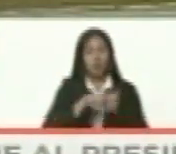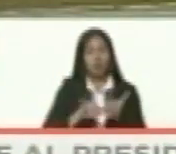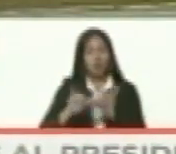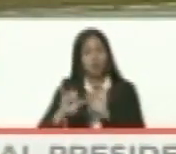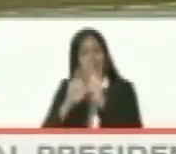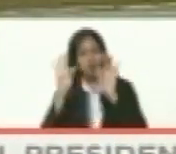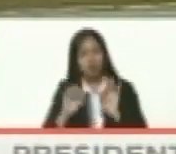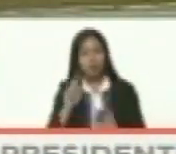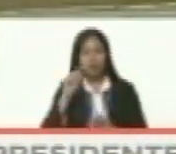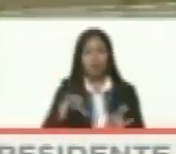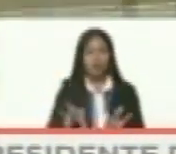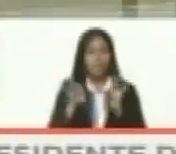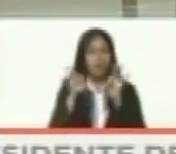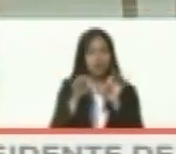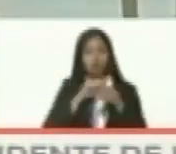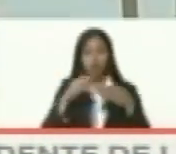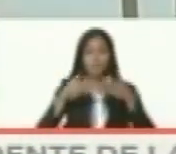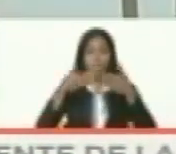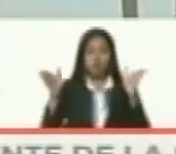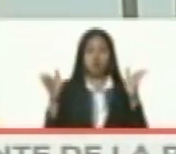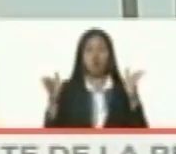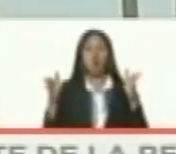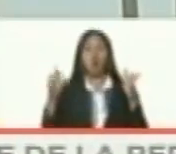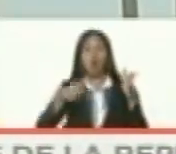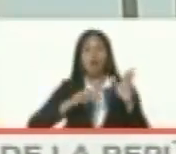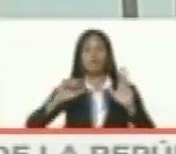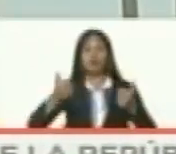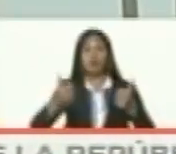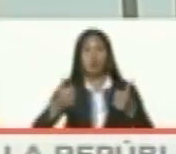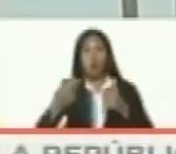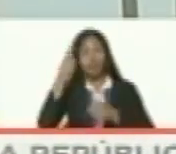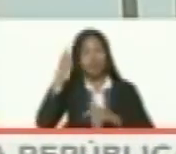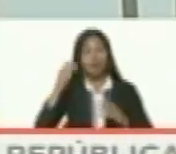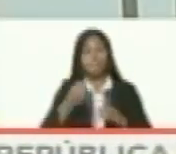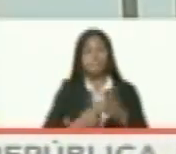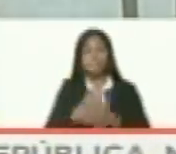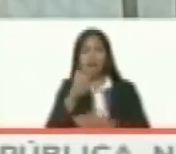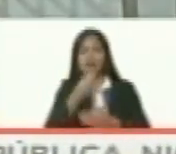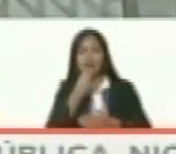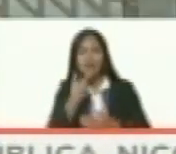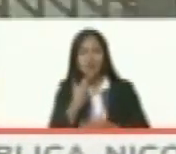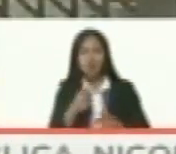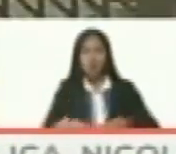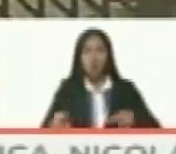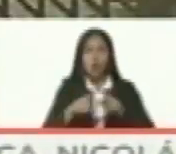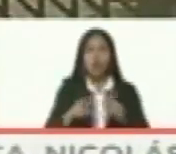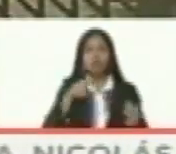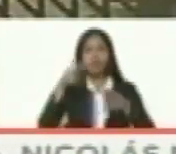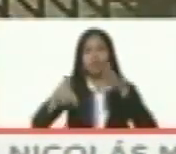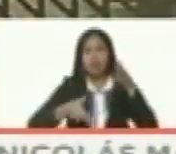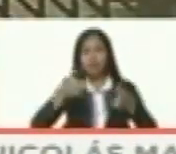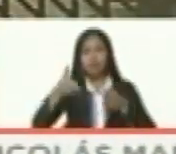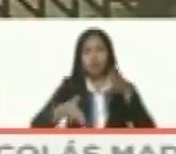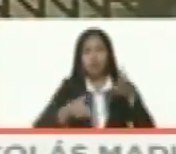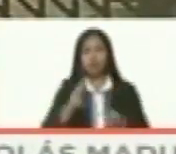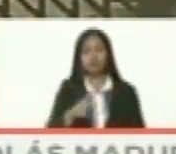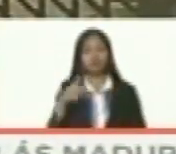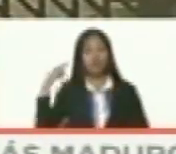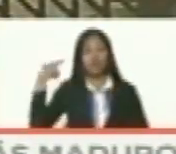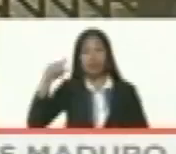muy especial, porque hoy vamos a inaugurar uno de los más modernos centros de transporte